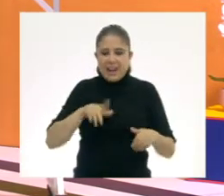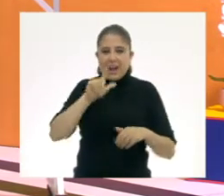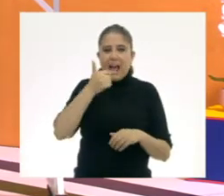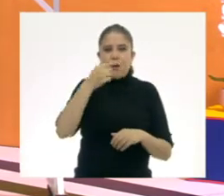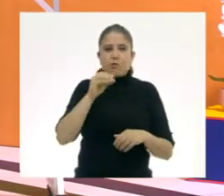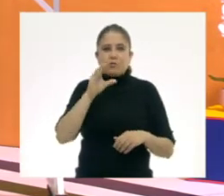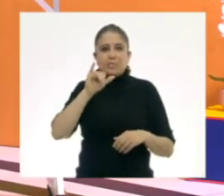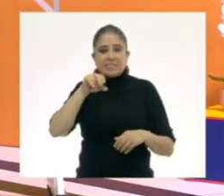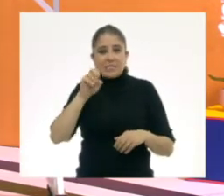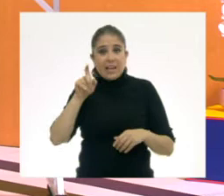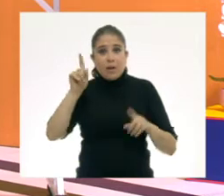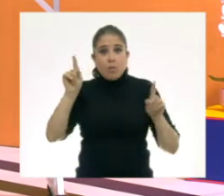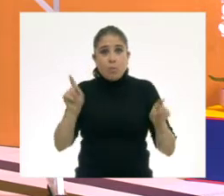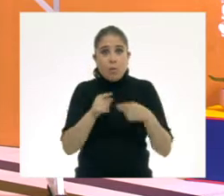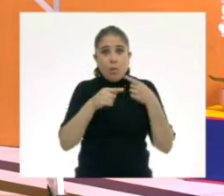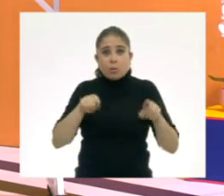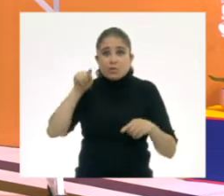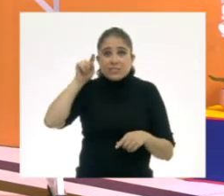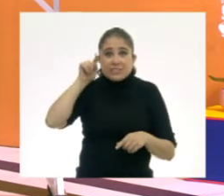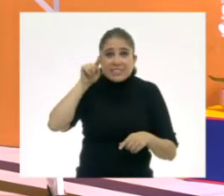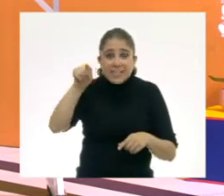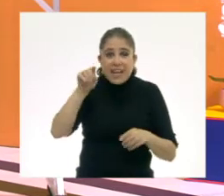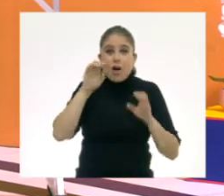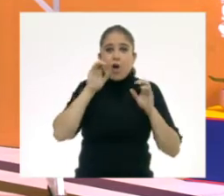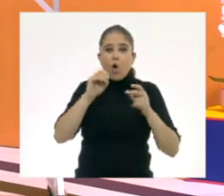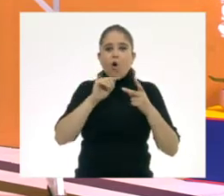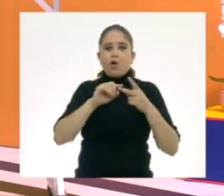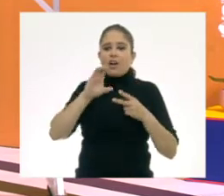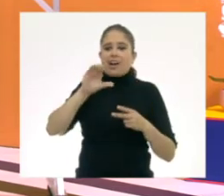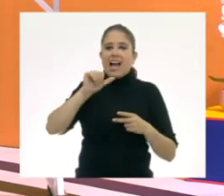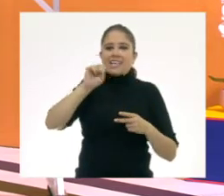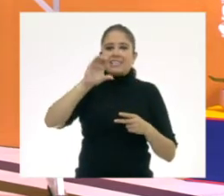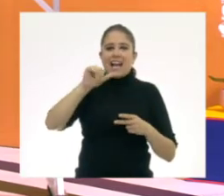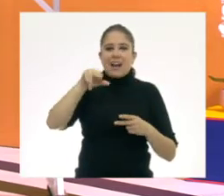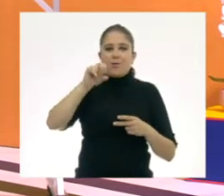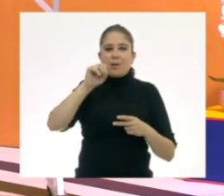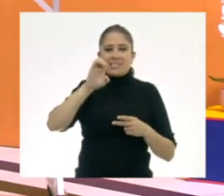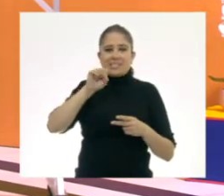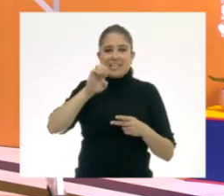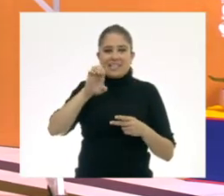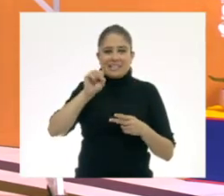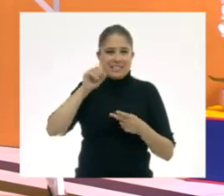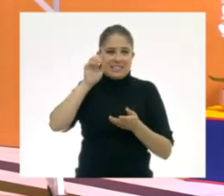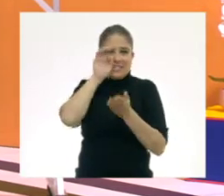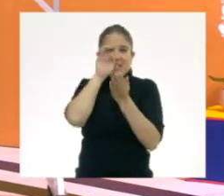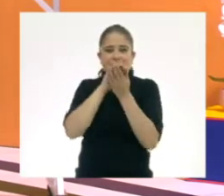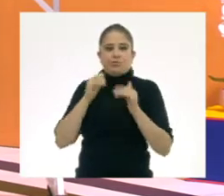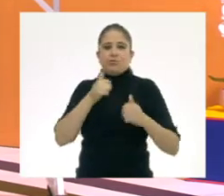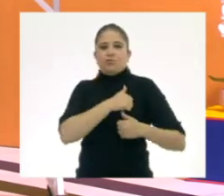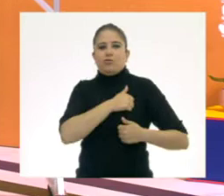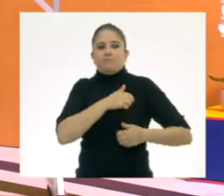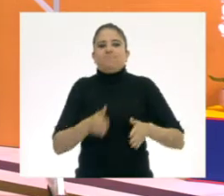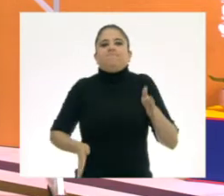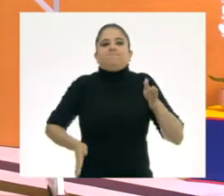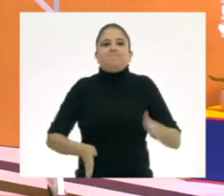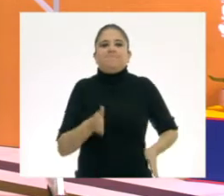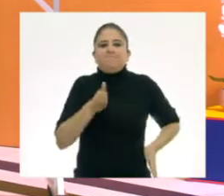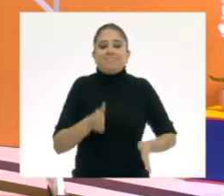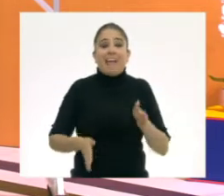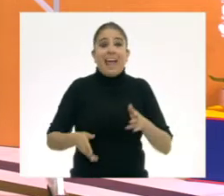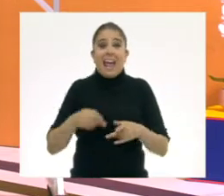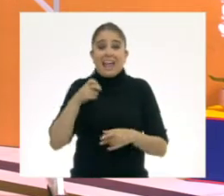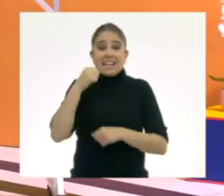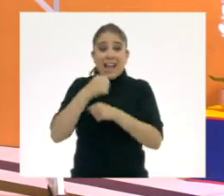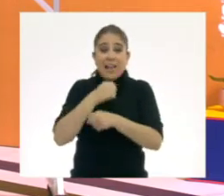Cisnes. La música del Lago de los Cisnes o del Cascanueces, que a mí me llevaron de muy chiquitita, pasaron los años y pasaron los años,